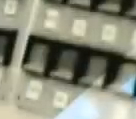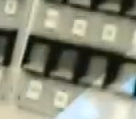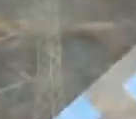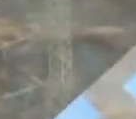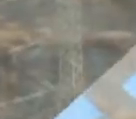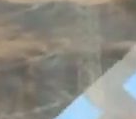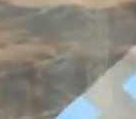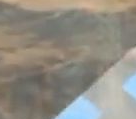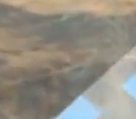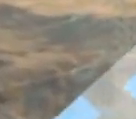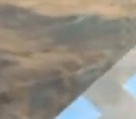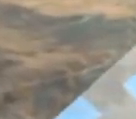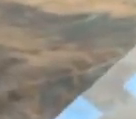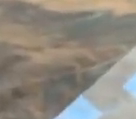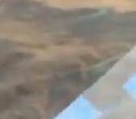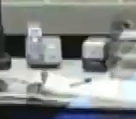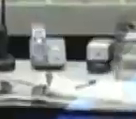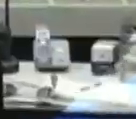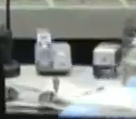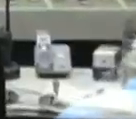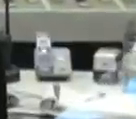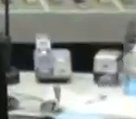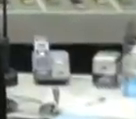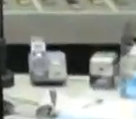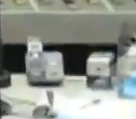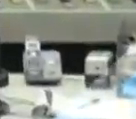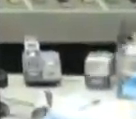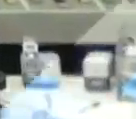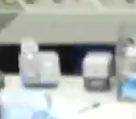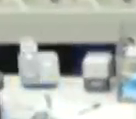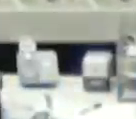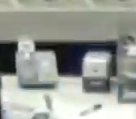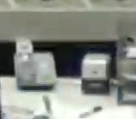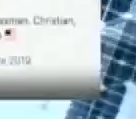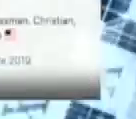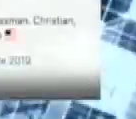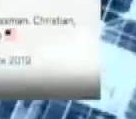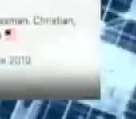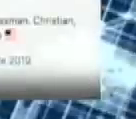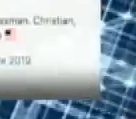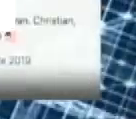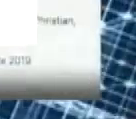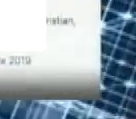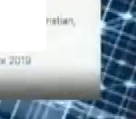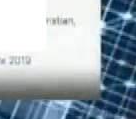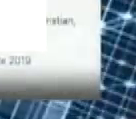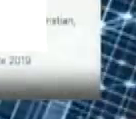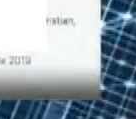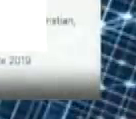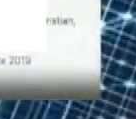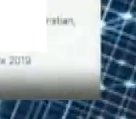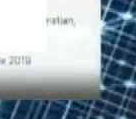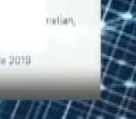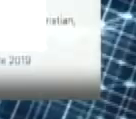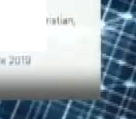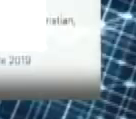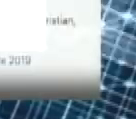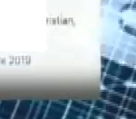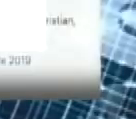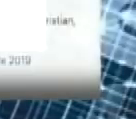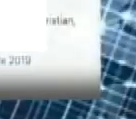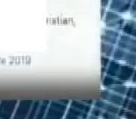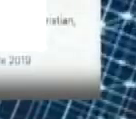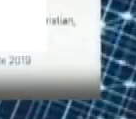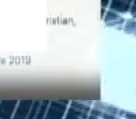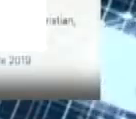hidroeléctrica Simón Bolívar, conocida como el Guri, recibió un vil ataque electromagnético dirigido desde Chicago, Estados Unidos,